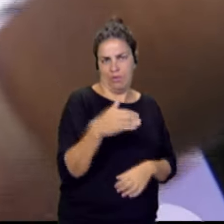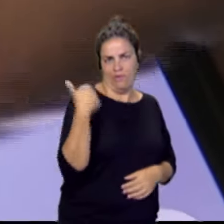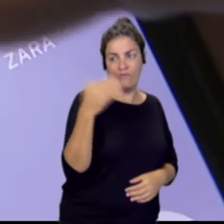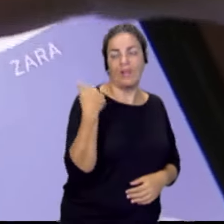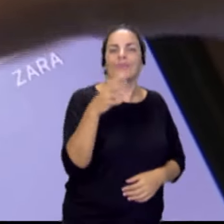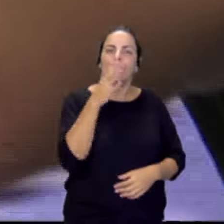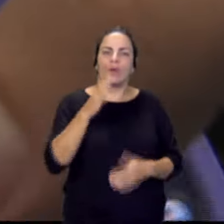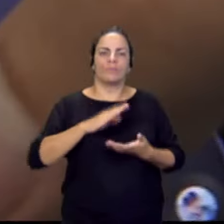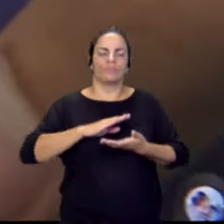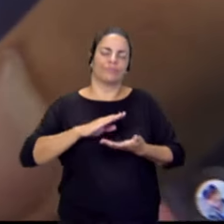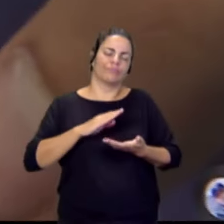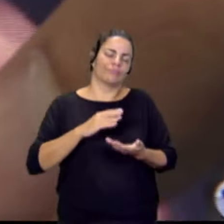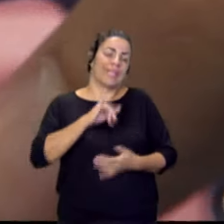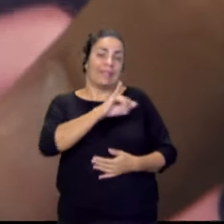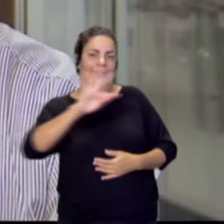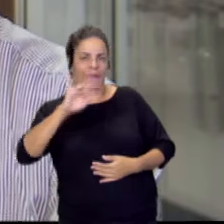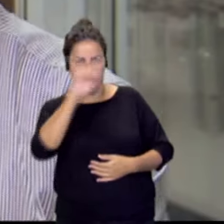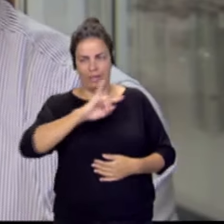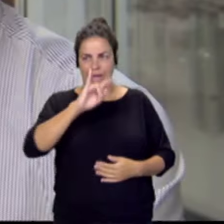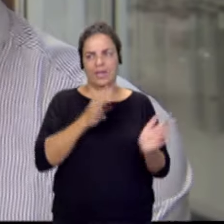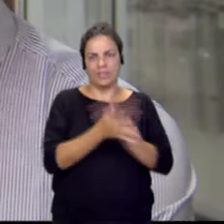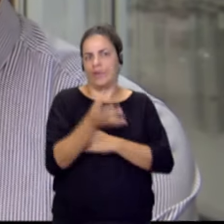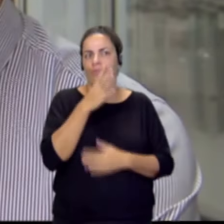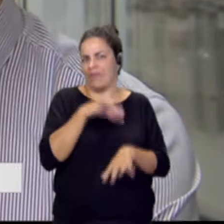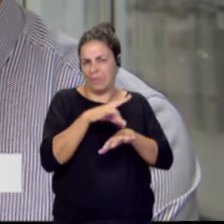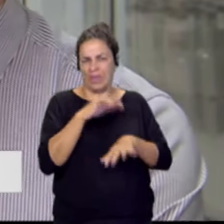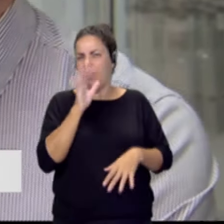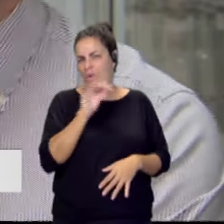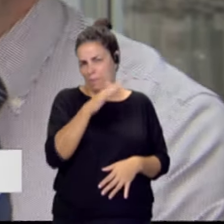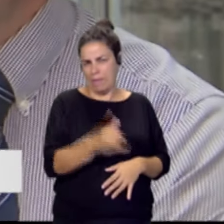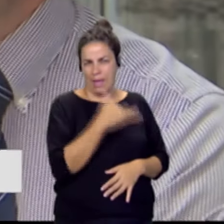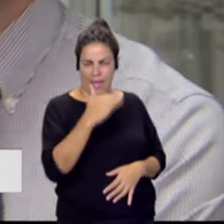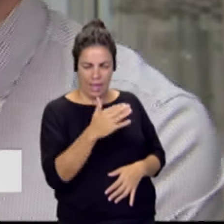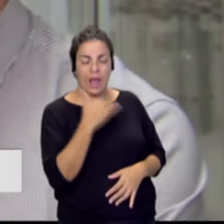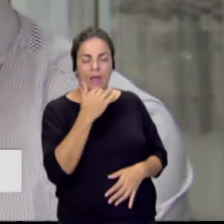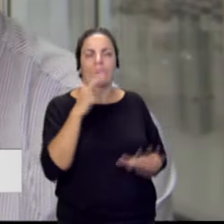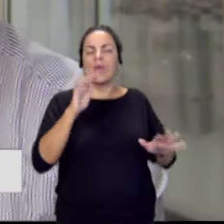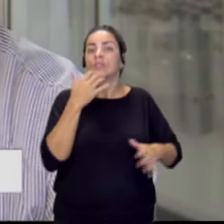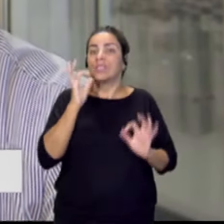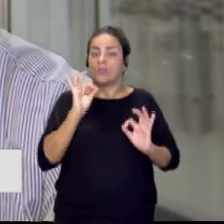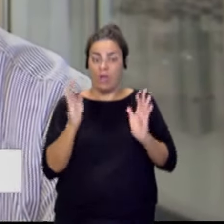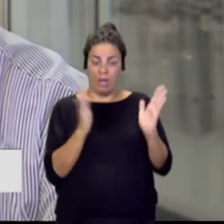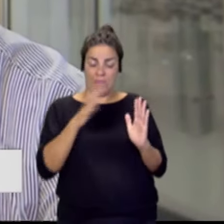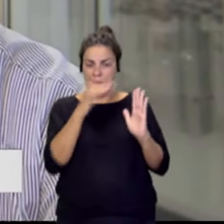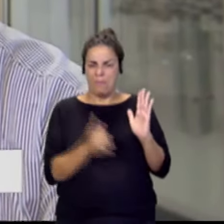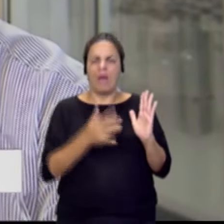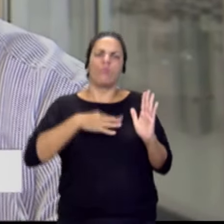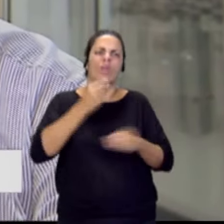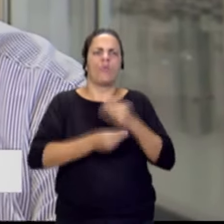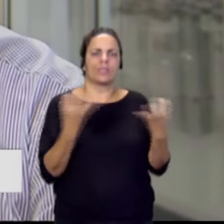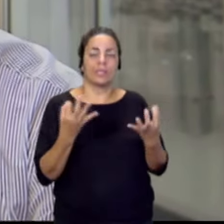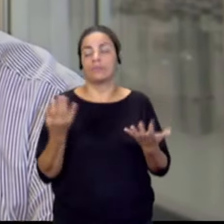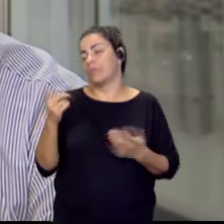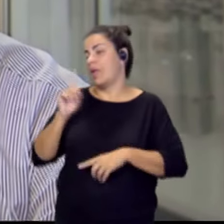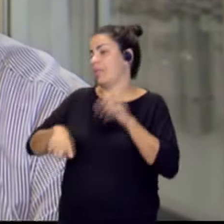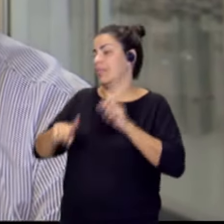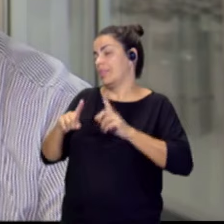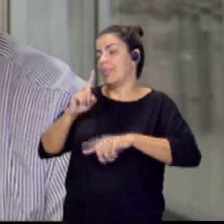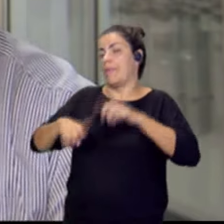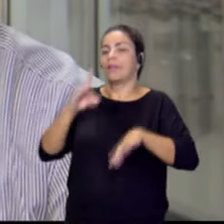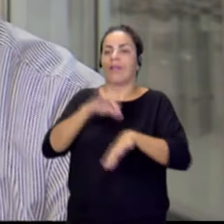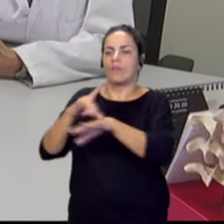podemos hacer y qué no si estamos de baja? Cada patología tiene una serie de tratamientos médicos y de recomendaciones respecto de lo